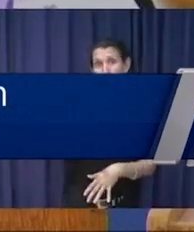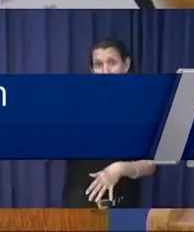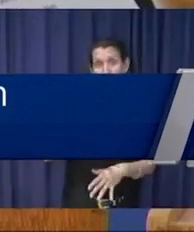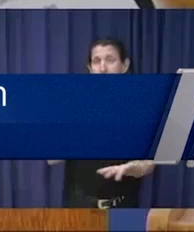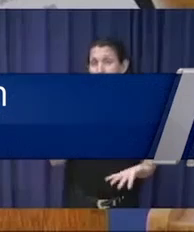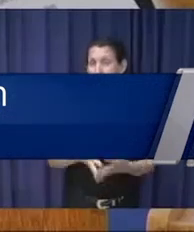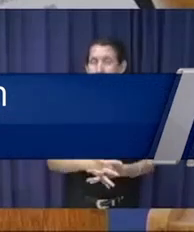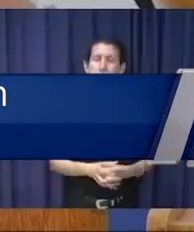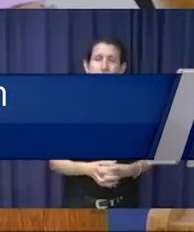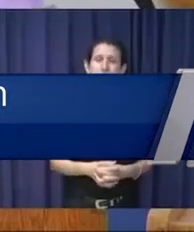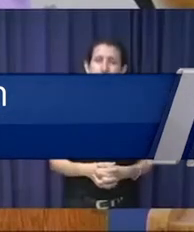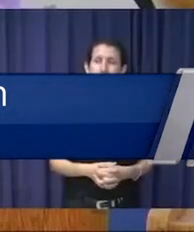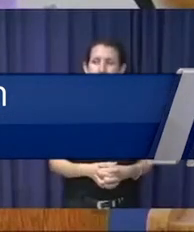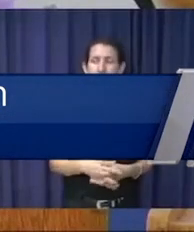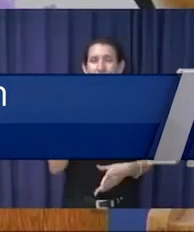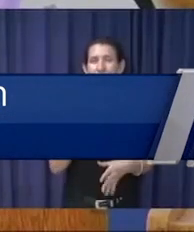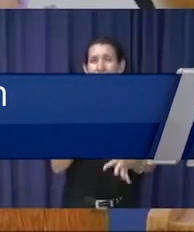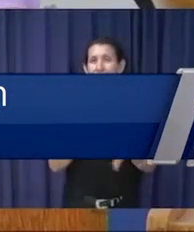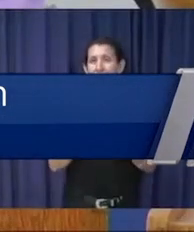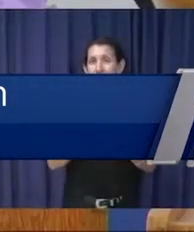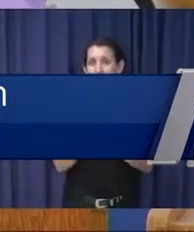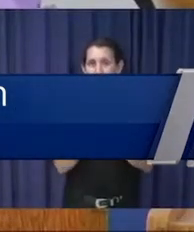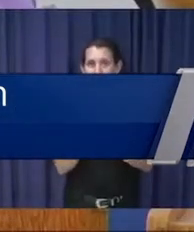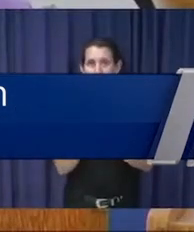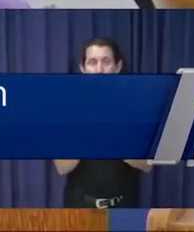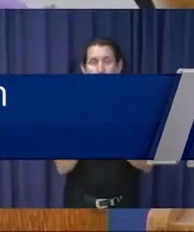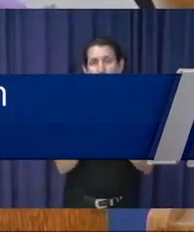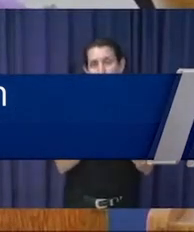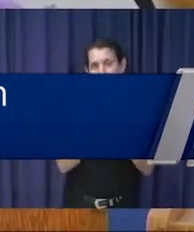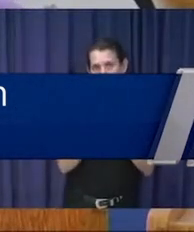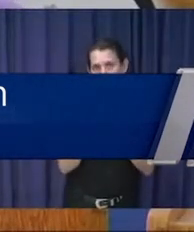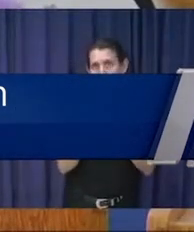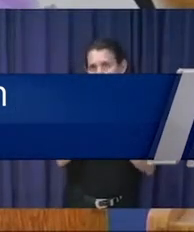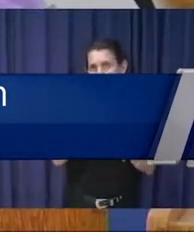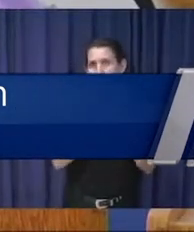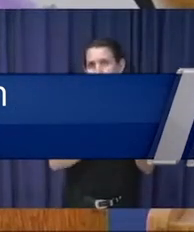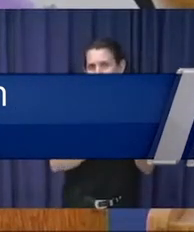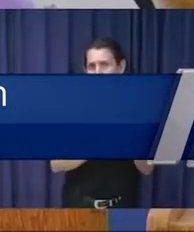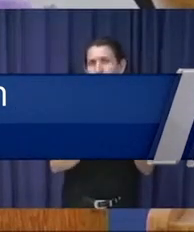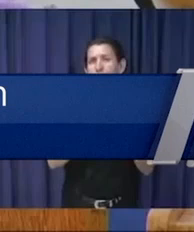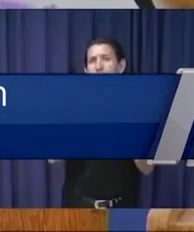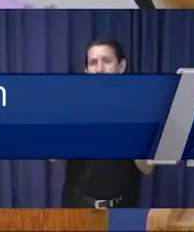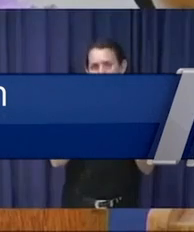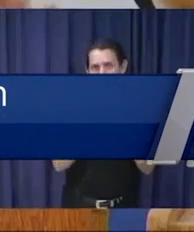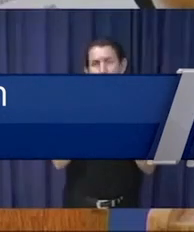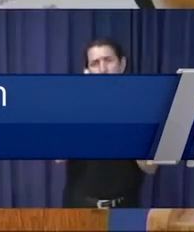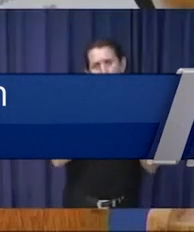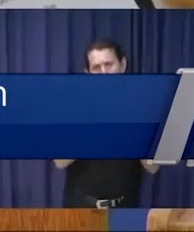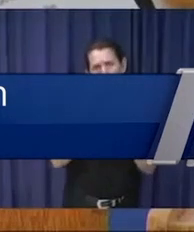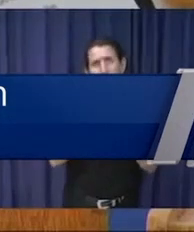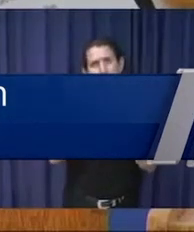En el proyecto de reforma, que ya adelantaron, digamos, la mayoría de los legisladores que van a votar, tal cual ha